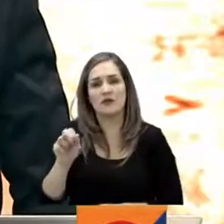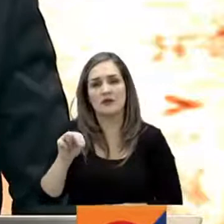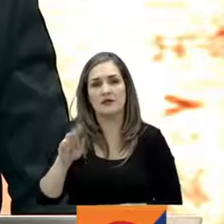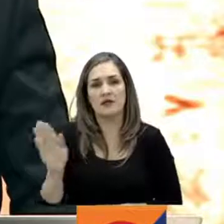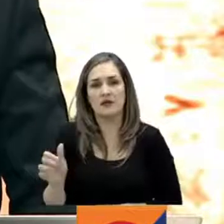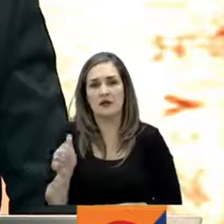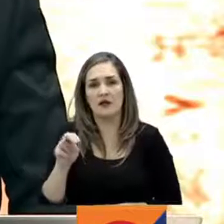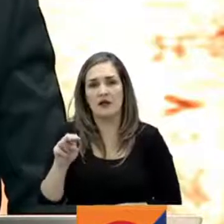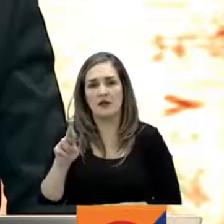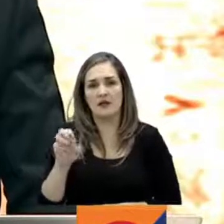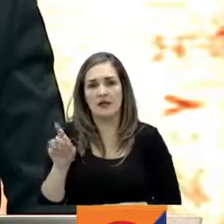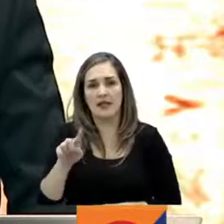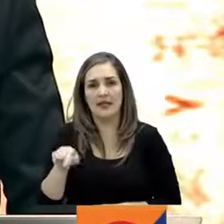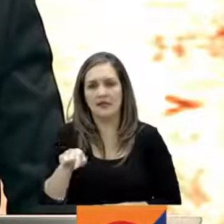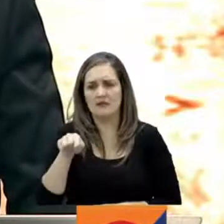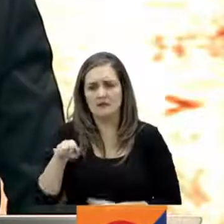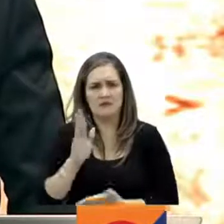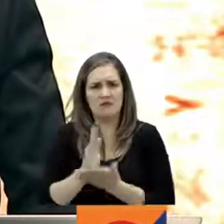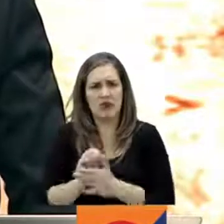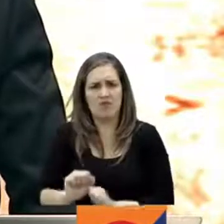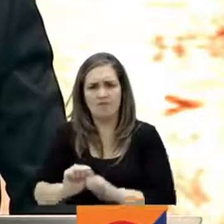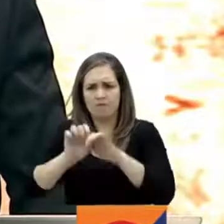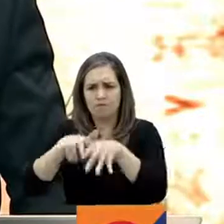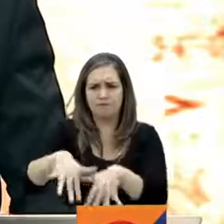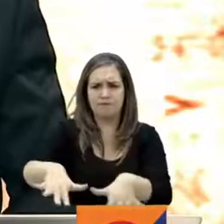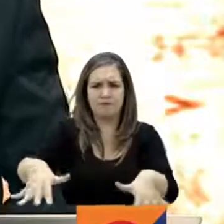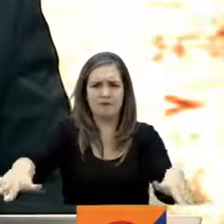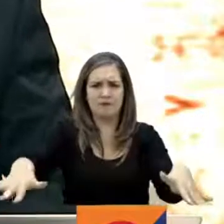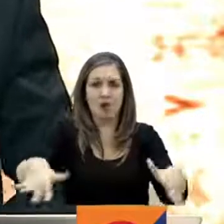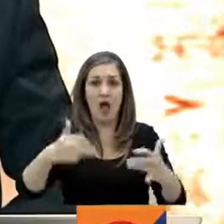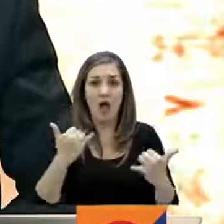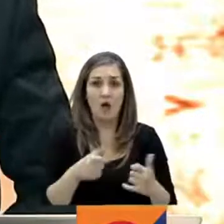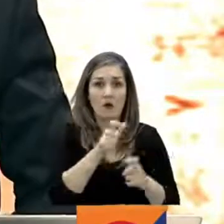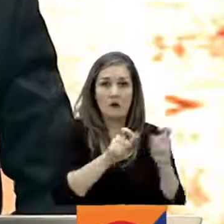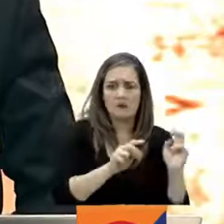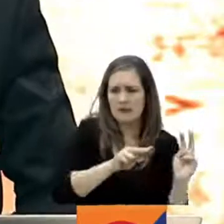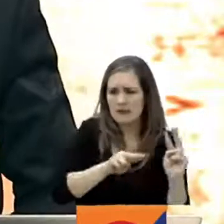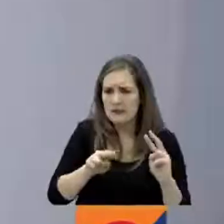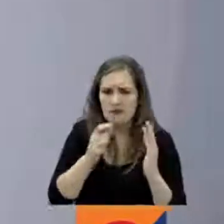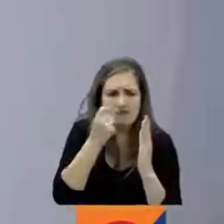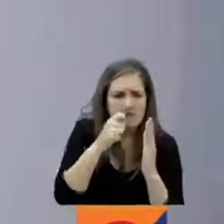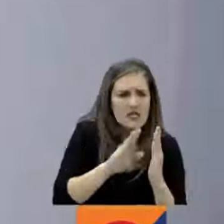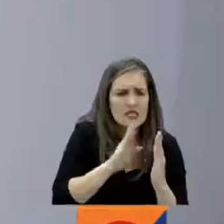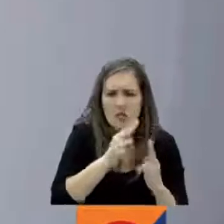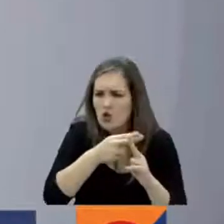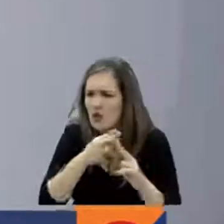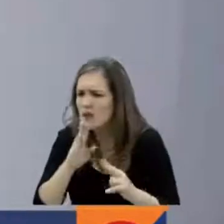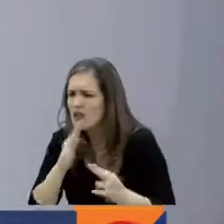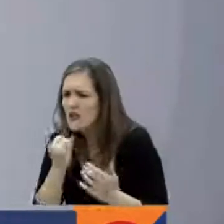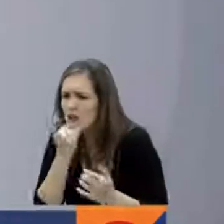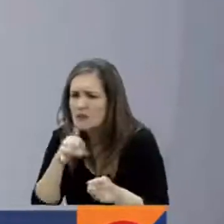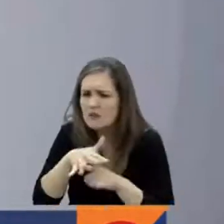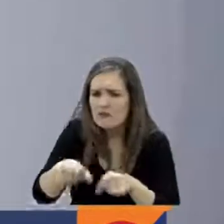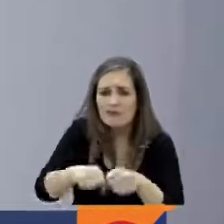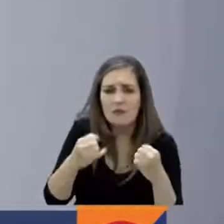autoridades continúan realizando una verificación en la zona para determinar el número de personas damnificadas.